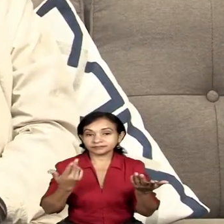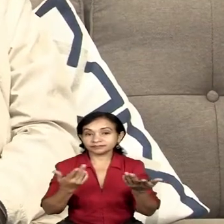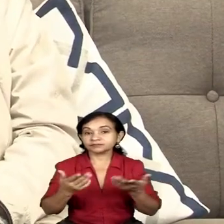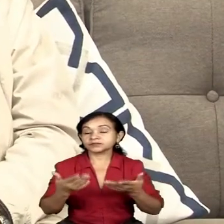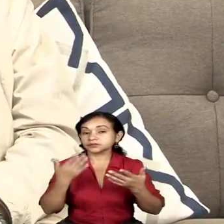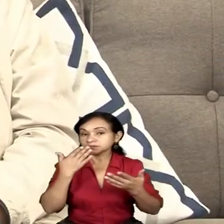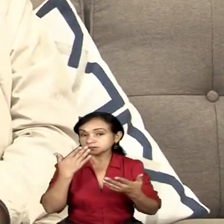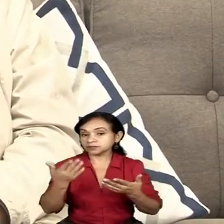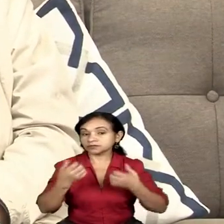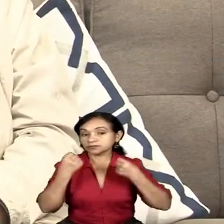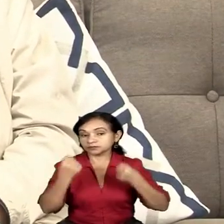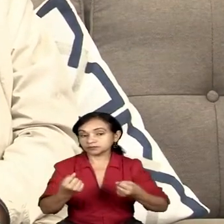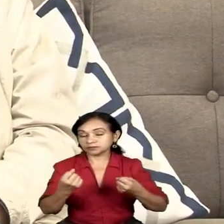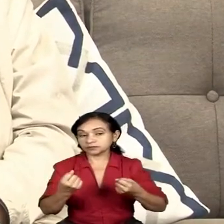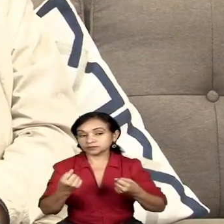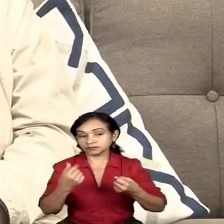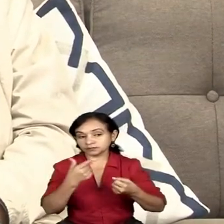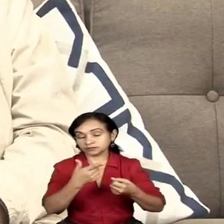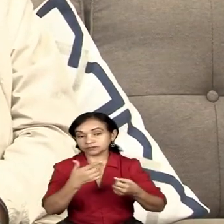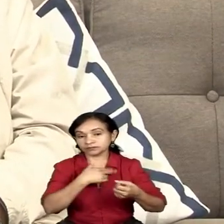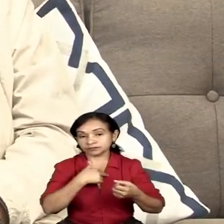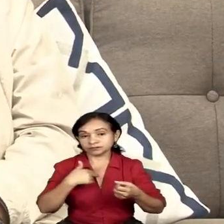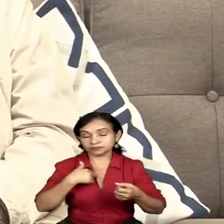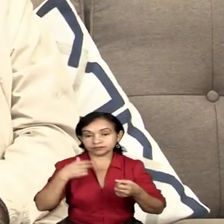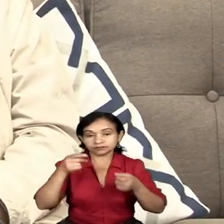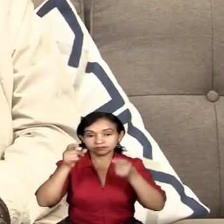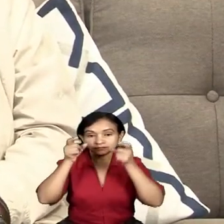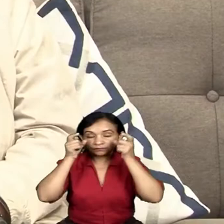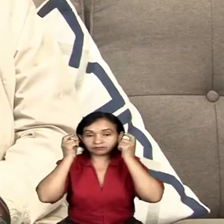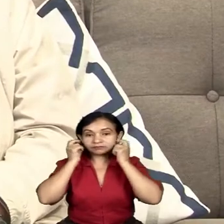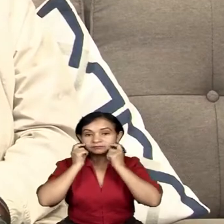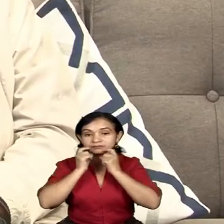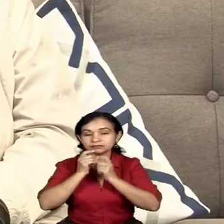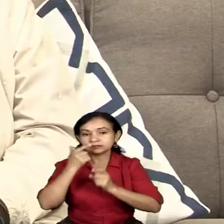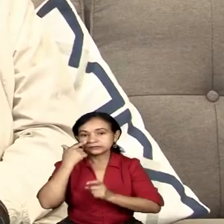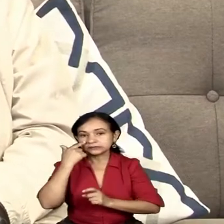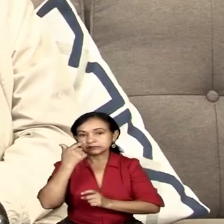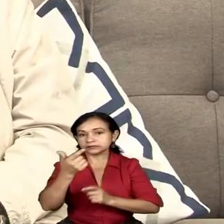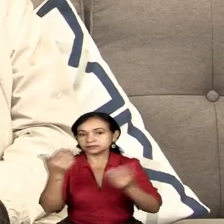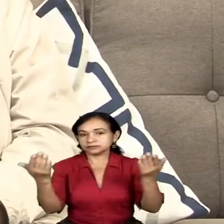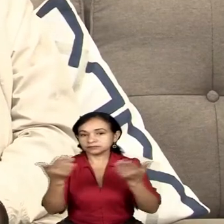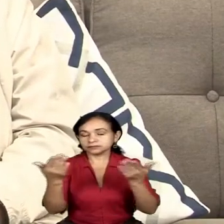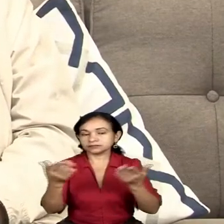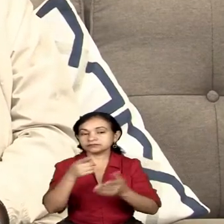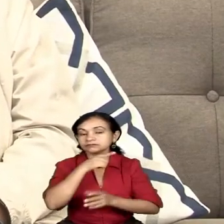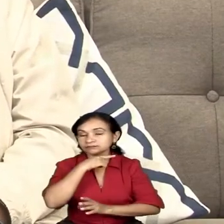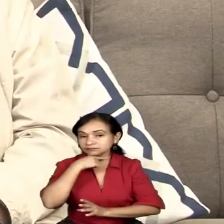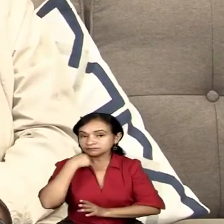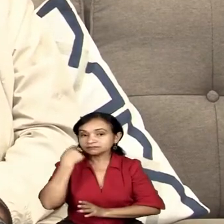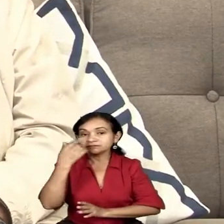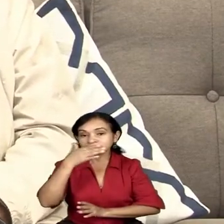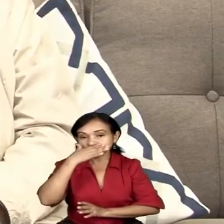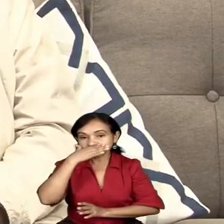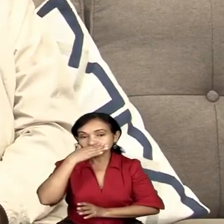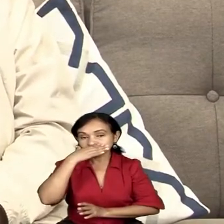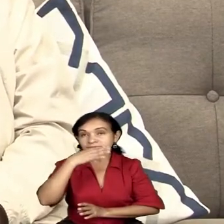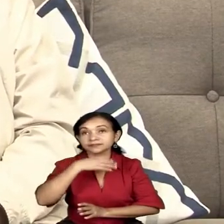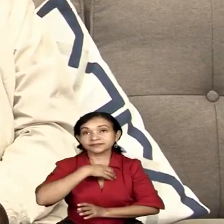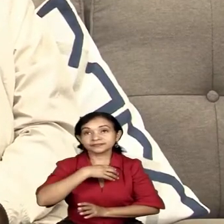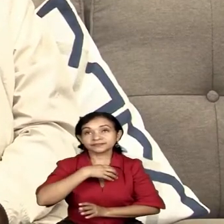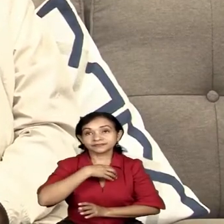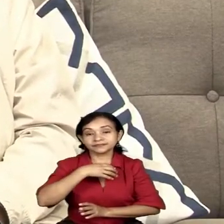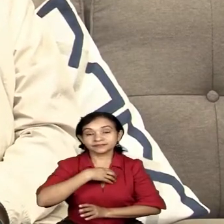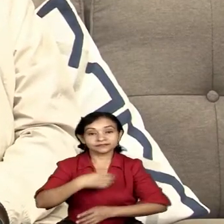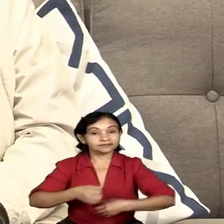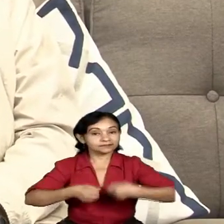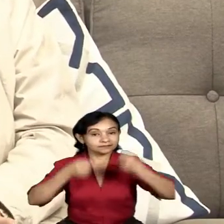de Rigoberto. Es lo que Carlos Fonseca llega a reconocerlo como un verdadero revolucionario, un